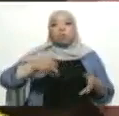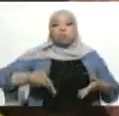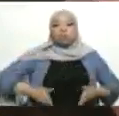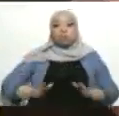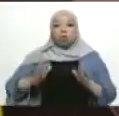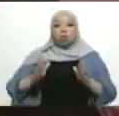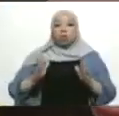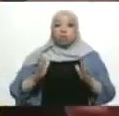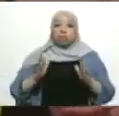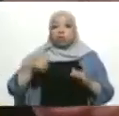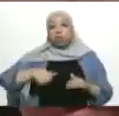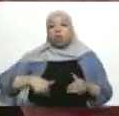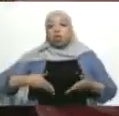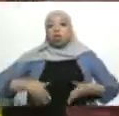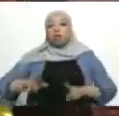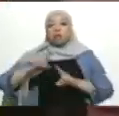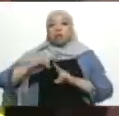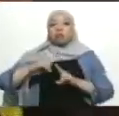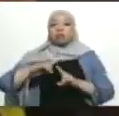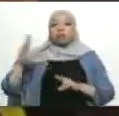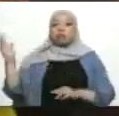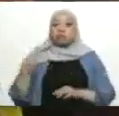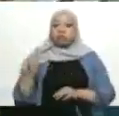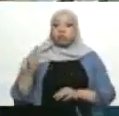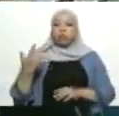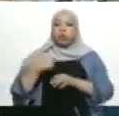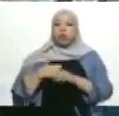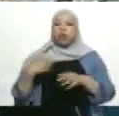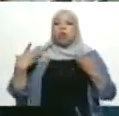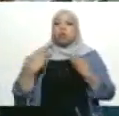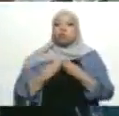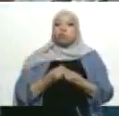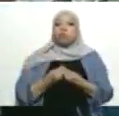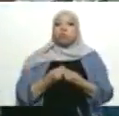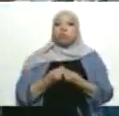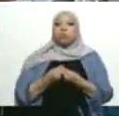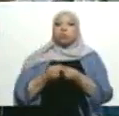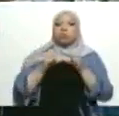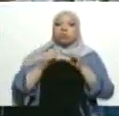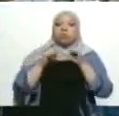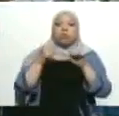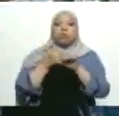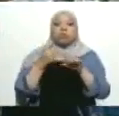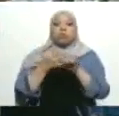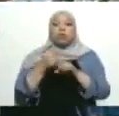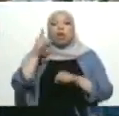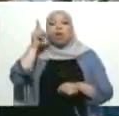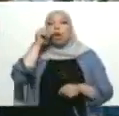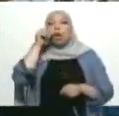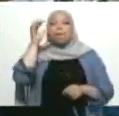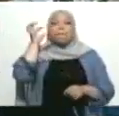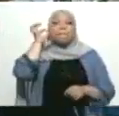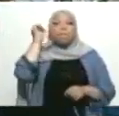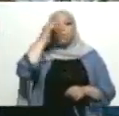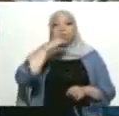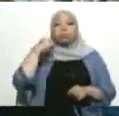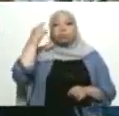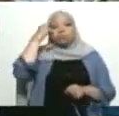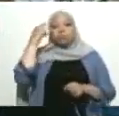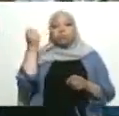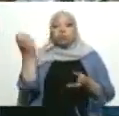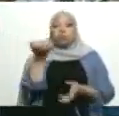Bernal. Y se vino para acá y estuvo junto a ustedes. Y ahí vimos las caras de las mujeres. Cuando vemos la